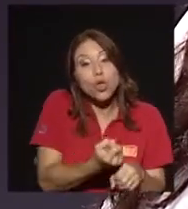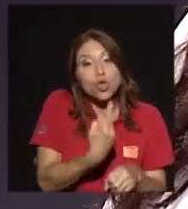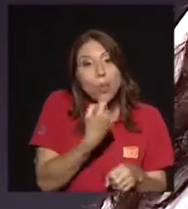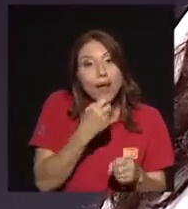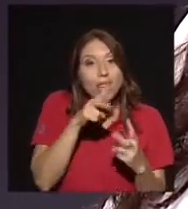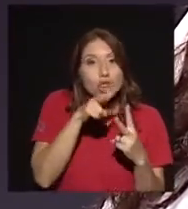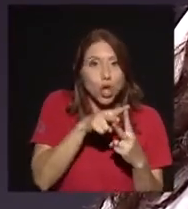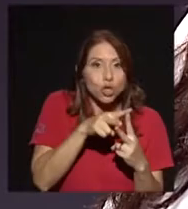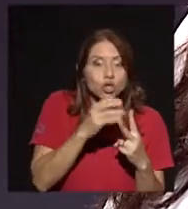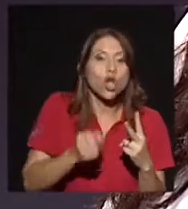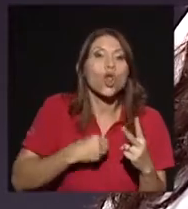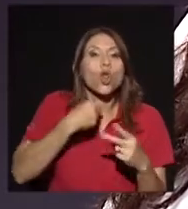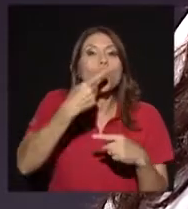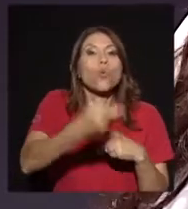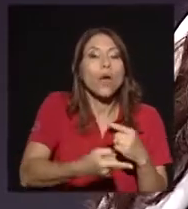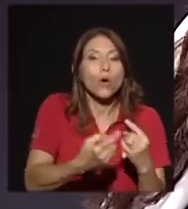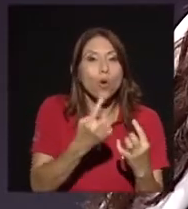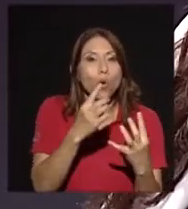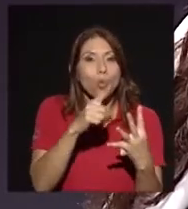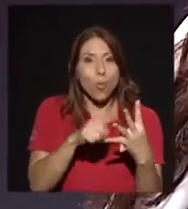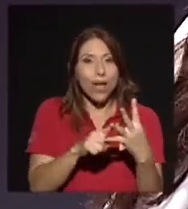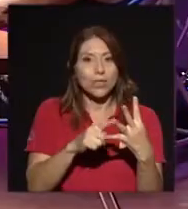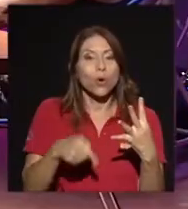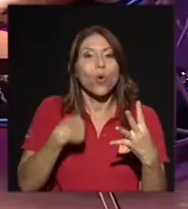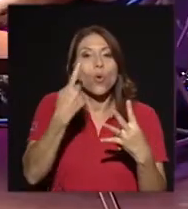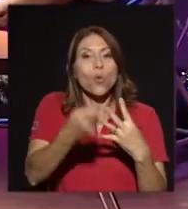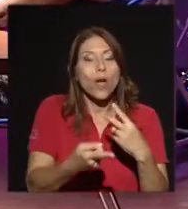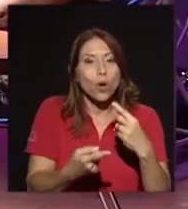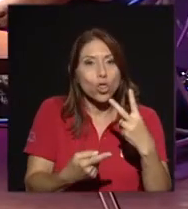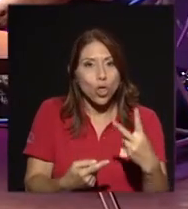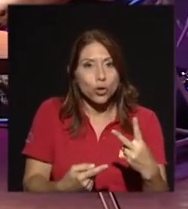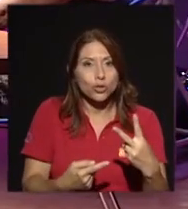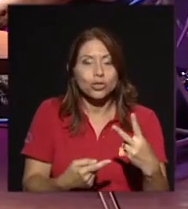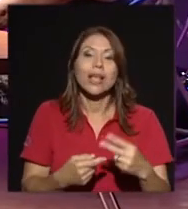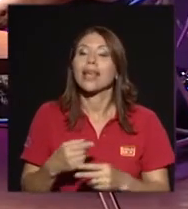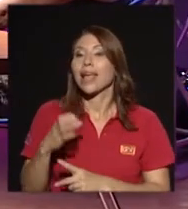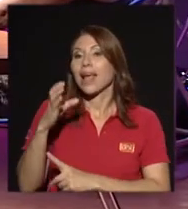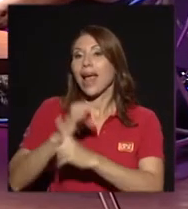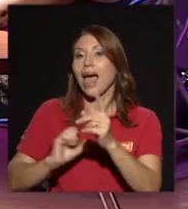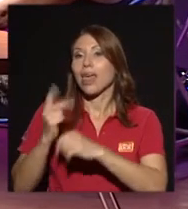primero cuatro, y a los dos días me tengo que tomar otras. Pero 12 horas. Hay que tomarse